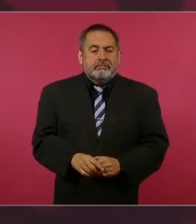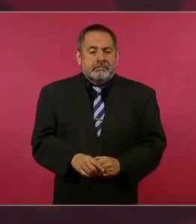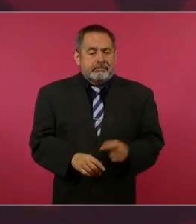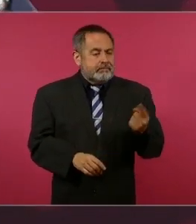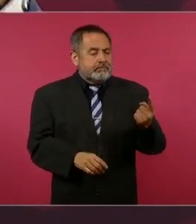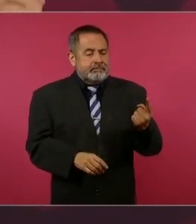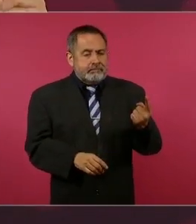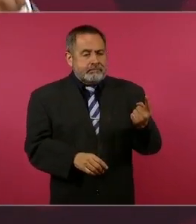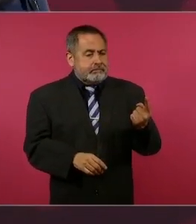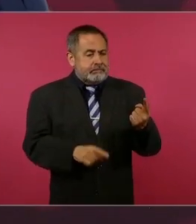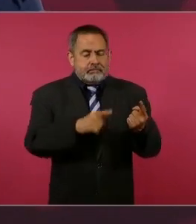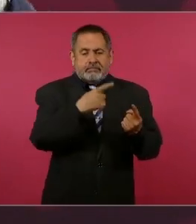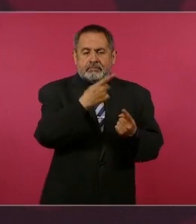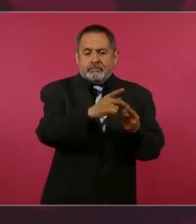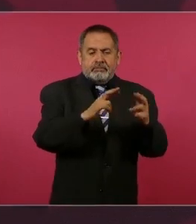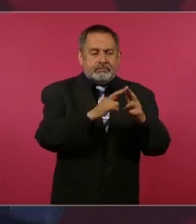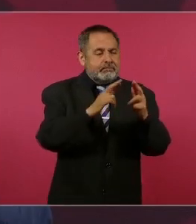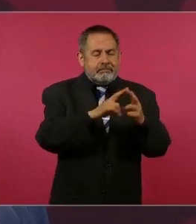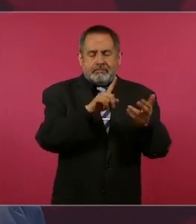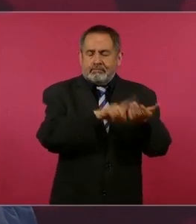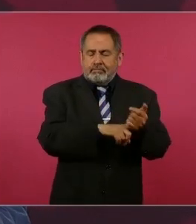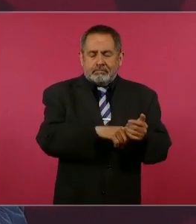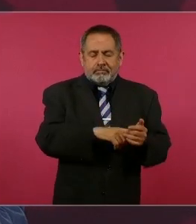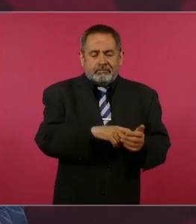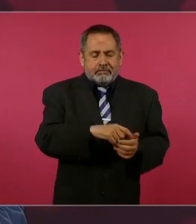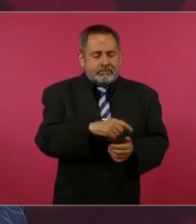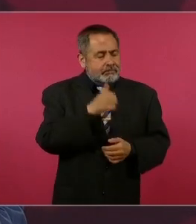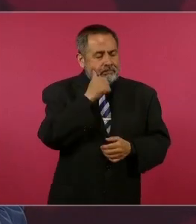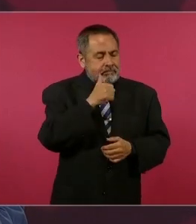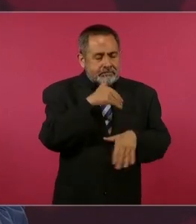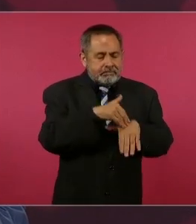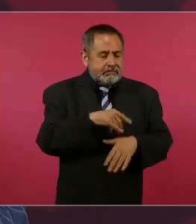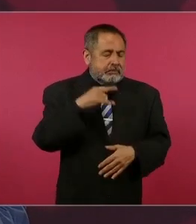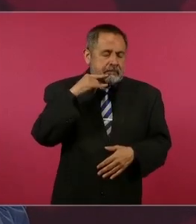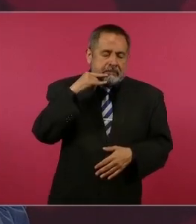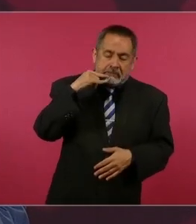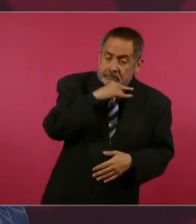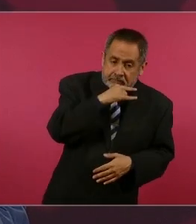porque tienen como doctrina la hipocresía.